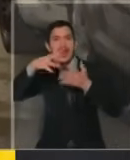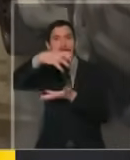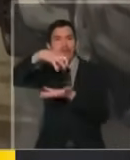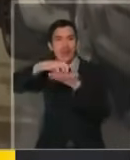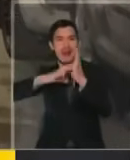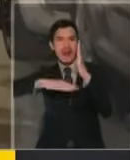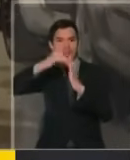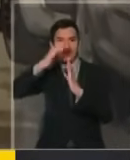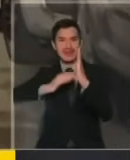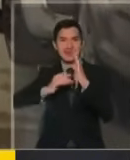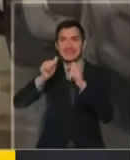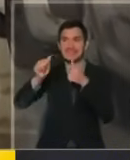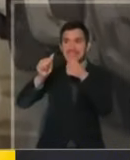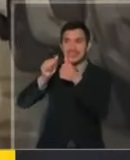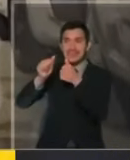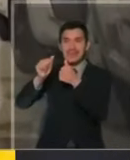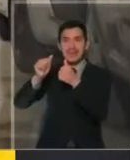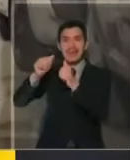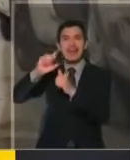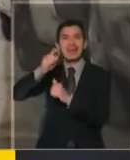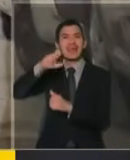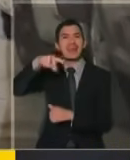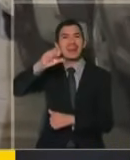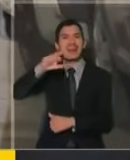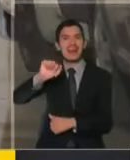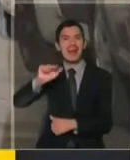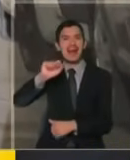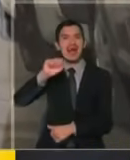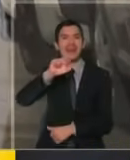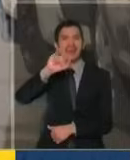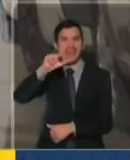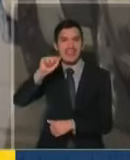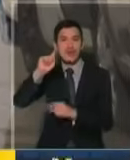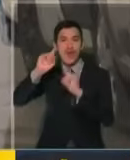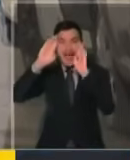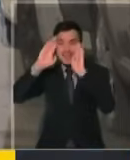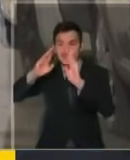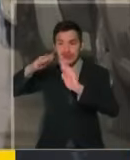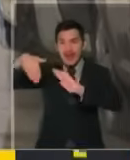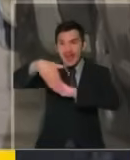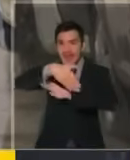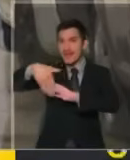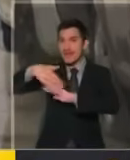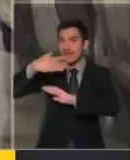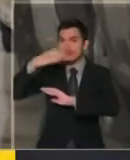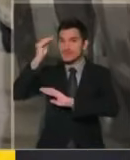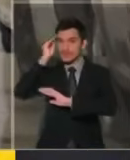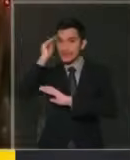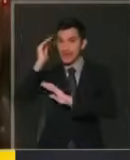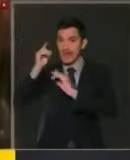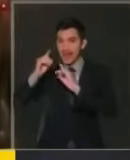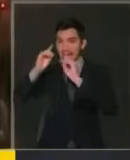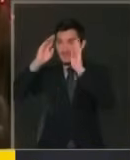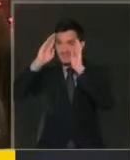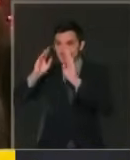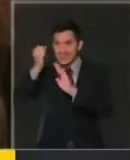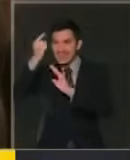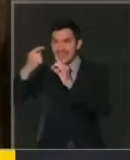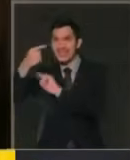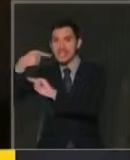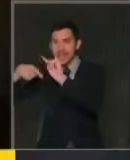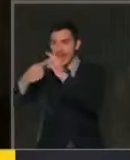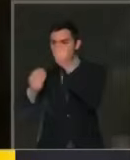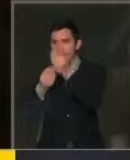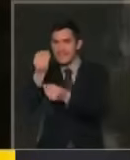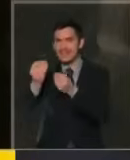solo metros de General Arriagada. Por supuesto, tomen atención a esa calle porque es fundamental para entender todas las historias que están pasando aquí